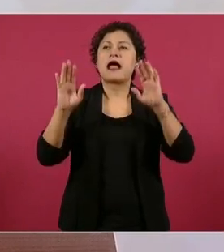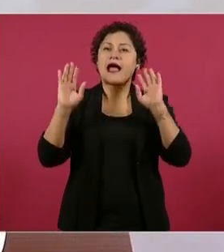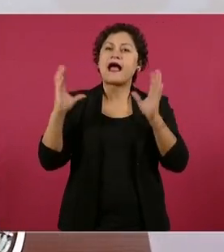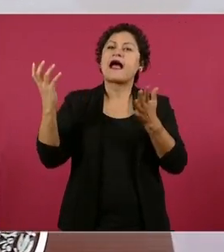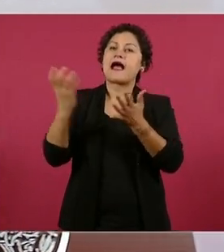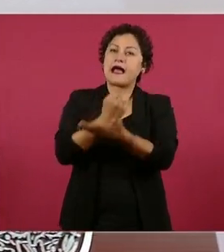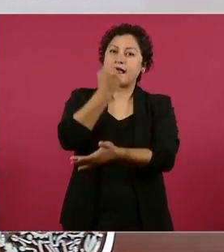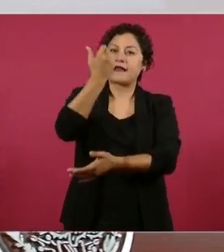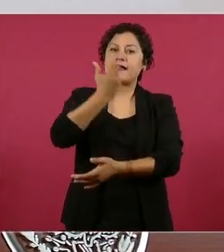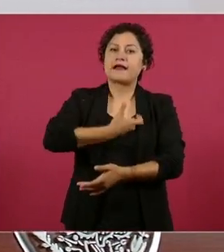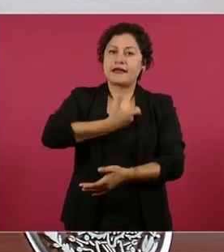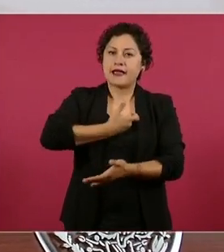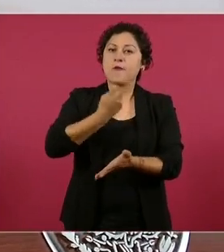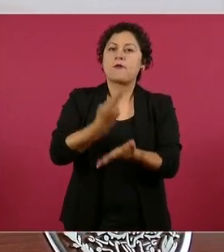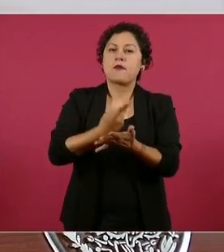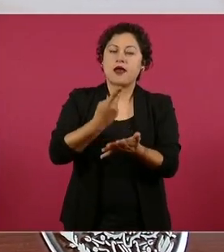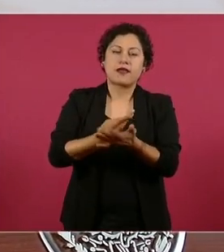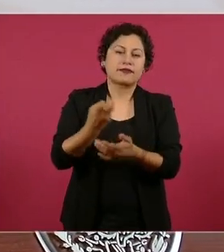plata, exactamente.